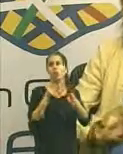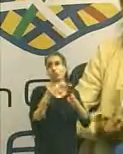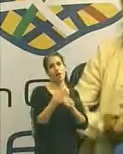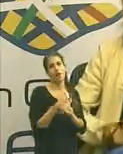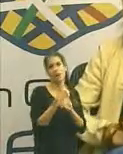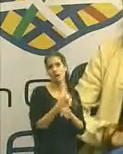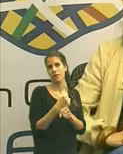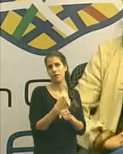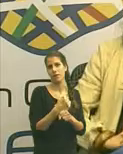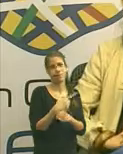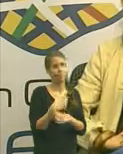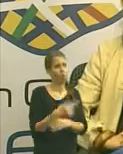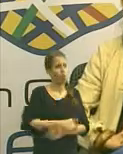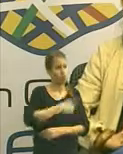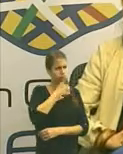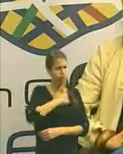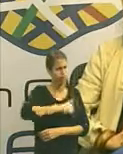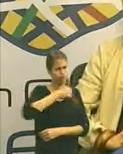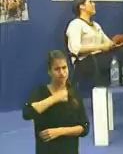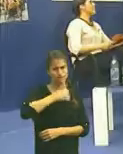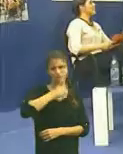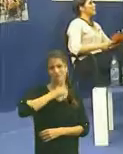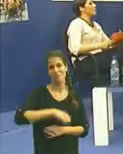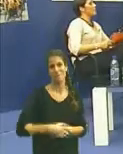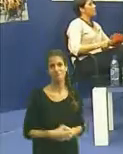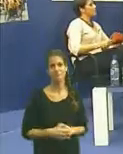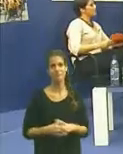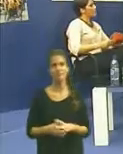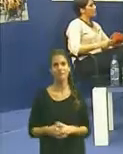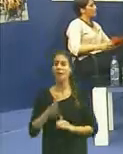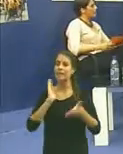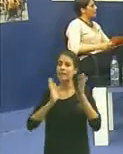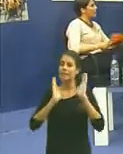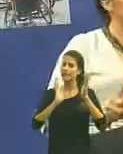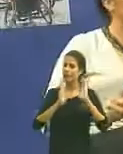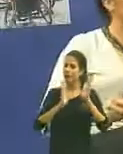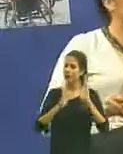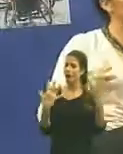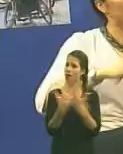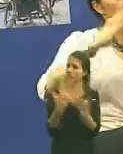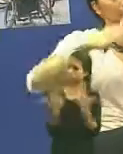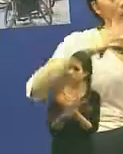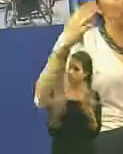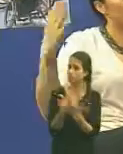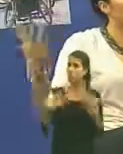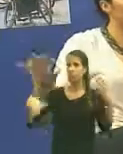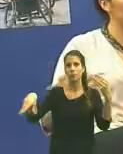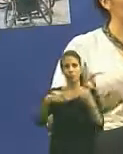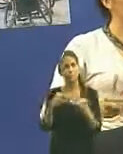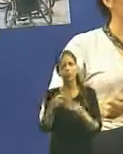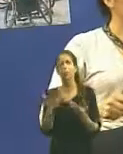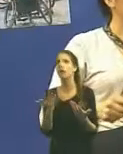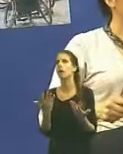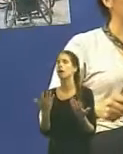vamos, son a prueba de bomba. Estas terapias, por ejemplo, son complementarias también, se pueden realizar otra